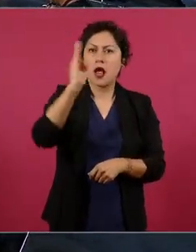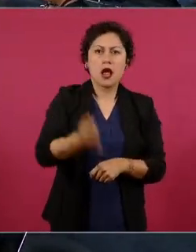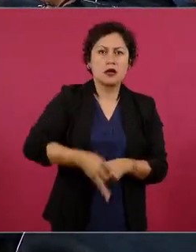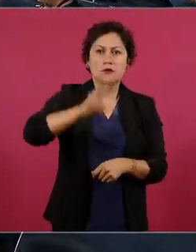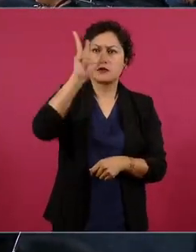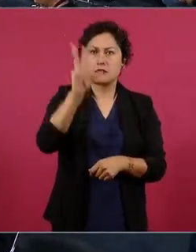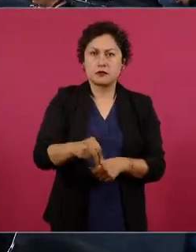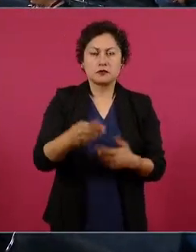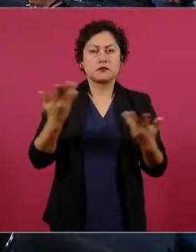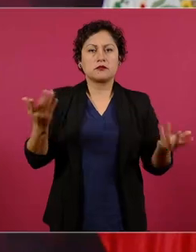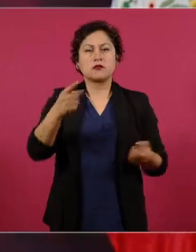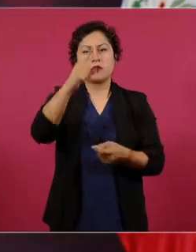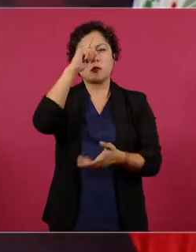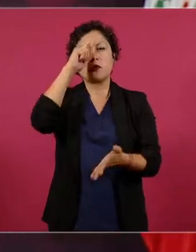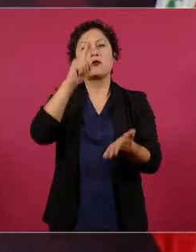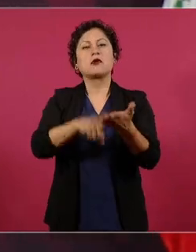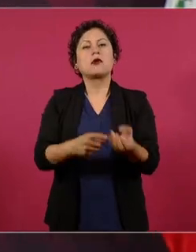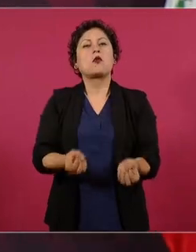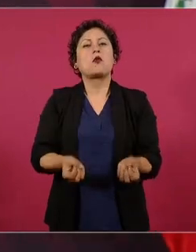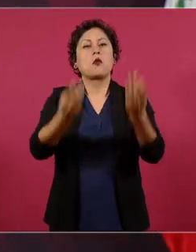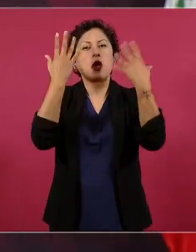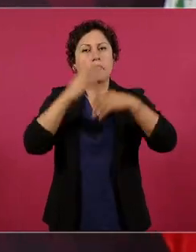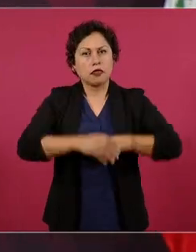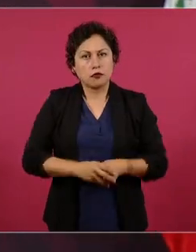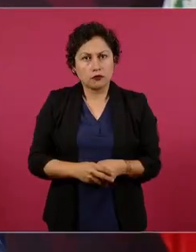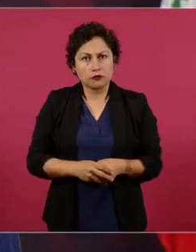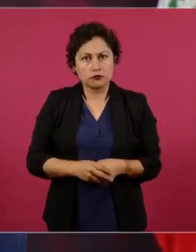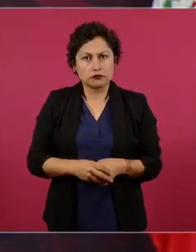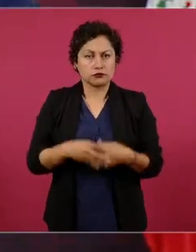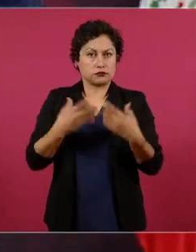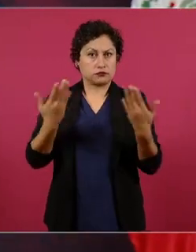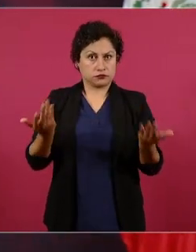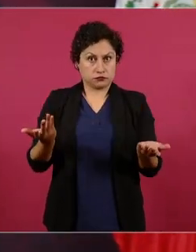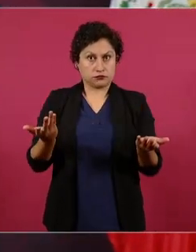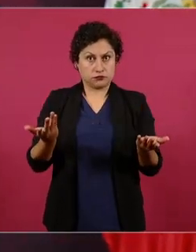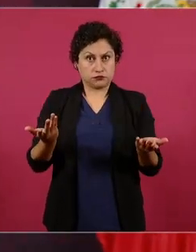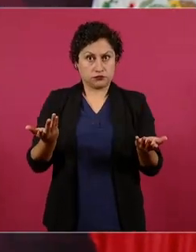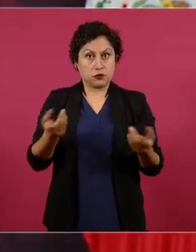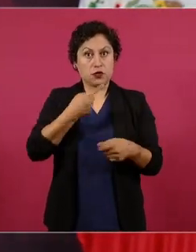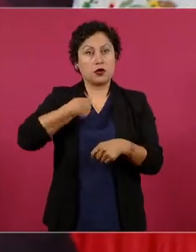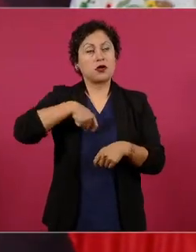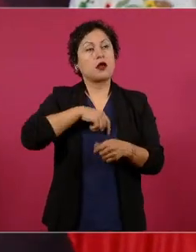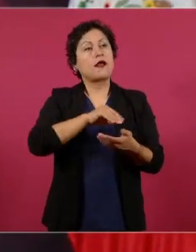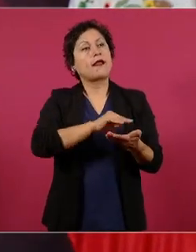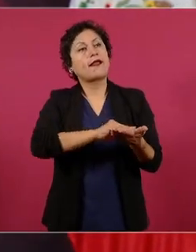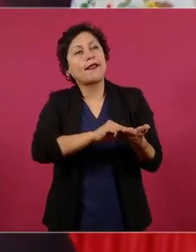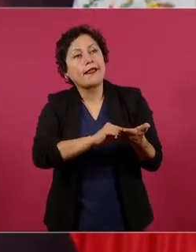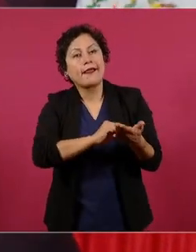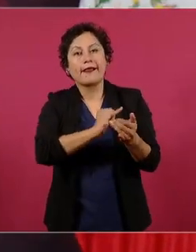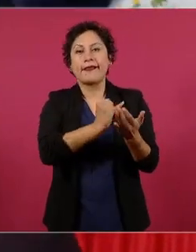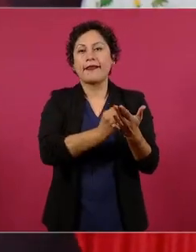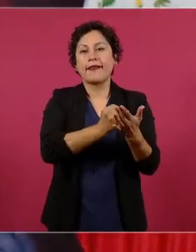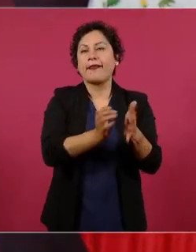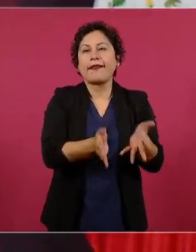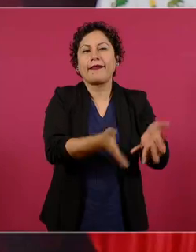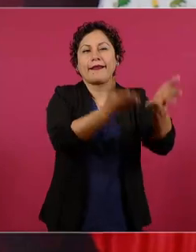permitido de ingresos el no condonar los impuestos a los que antes no pagaban.